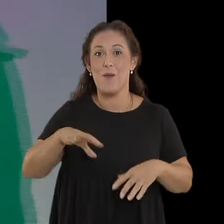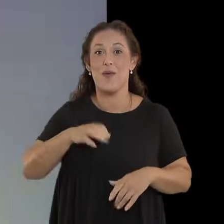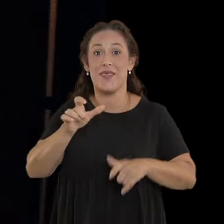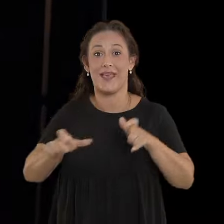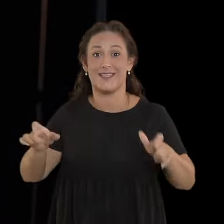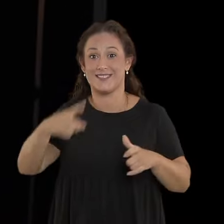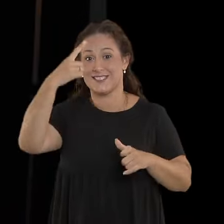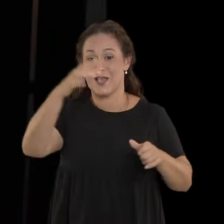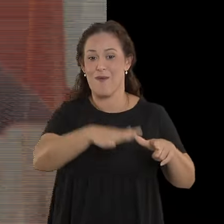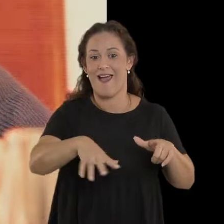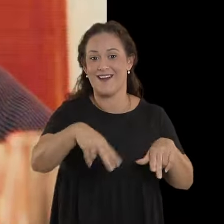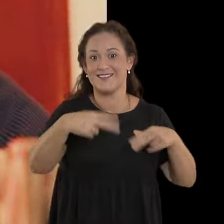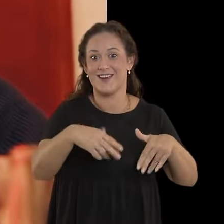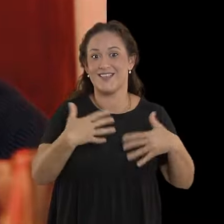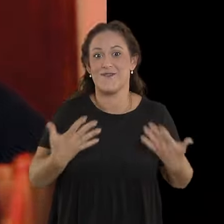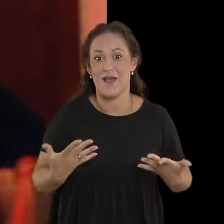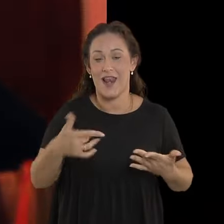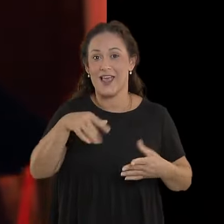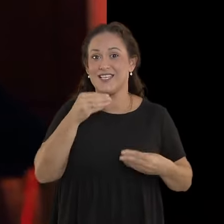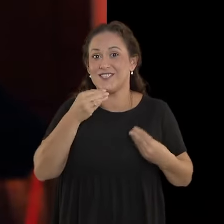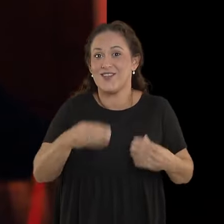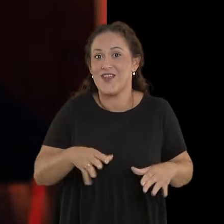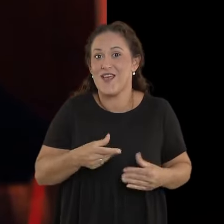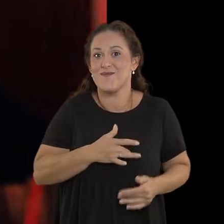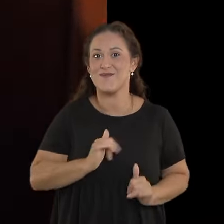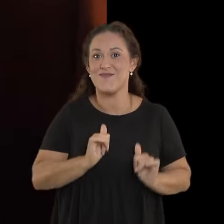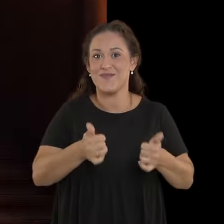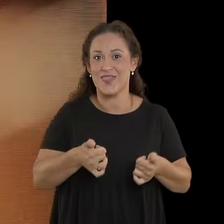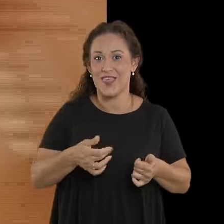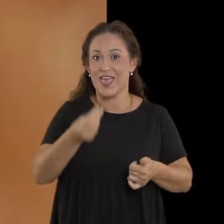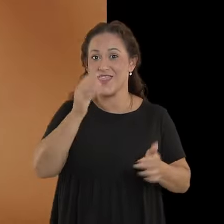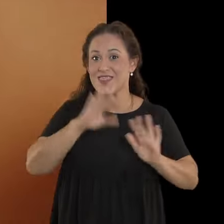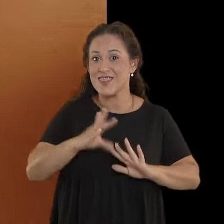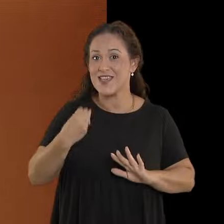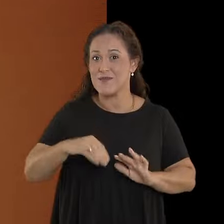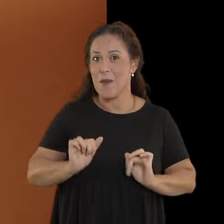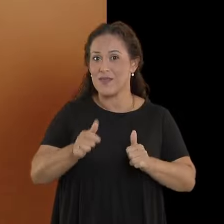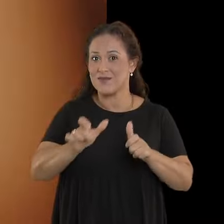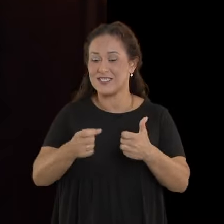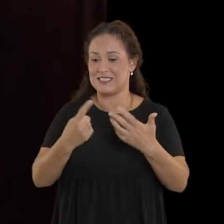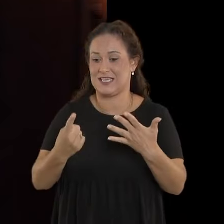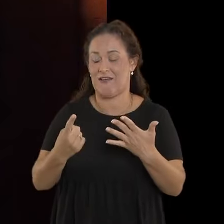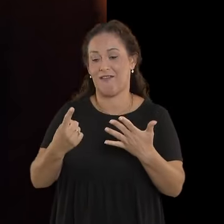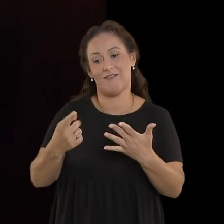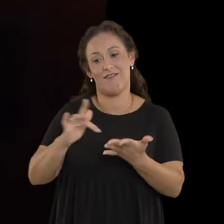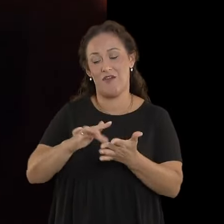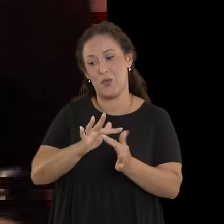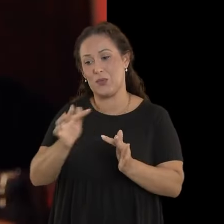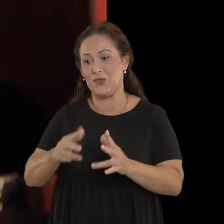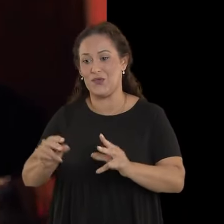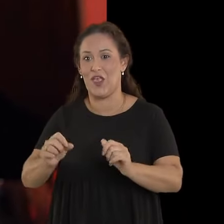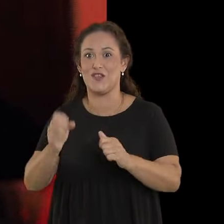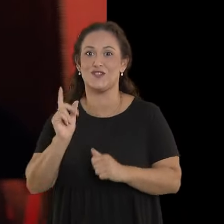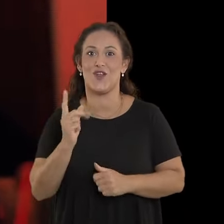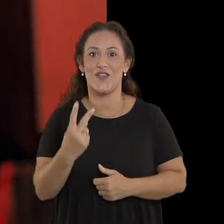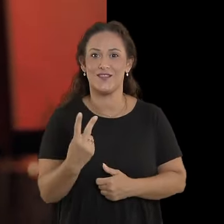han reconocido ese restaurante en el que comienza su historia de amor. Una cena que comienza con 6 y que acaba con 2.